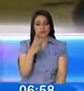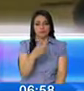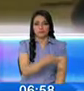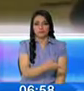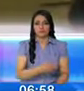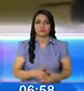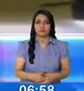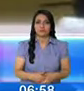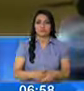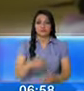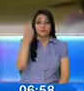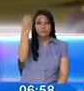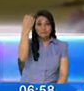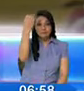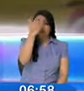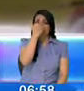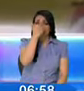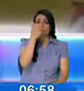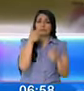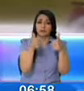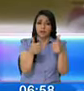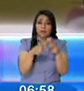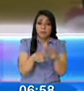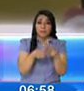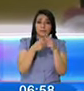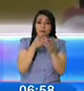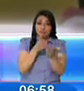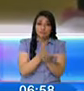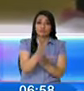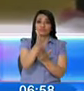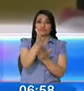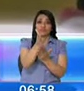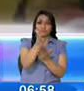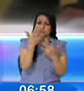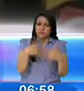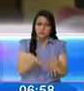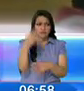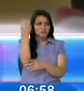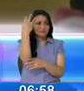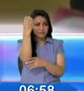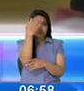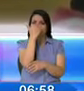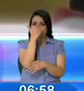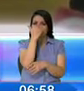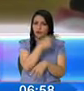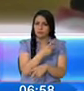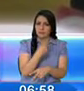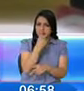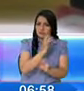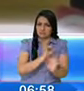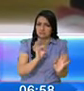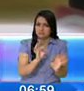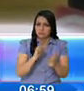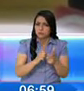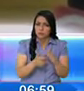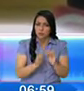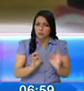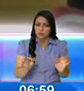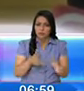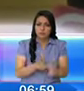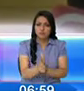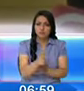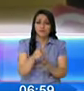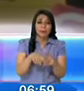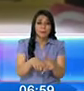El semáforo estaba en rojo, recién comenzaba la salida. Estaba el semáforo en rojo recién, no estaba en una velocidad porque